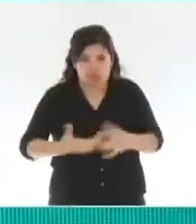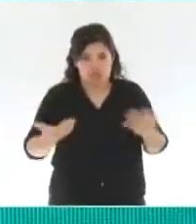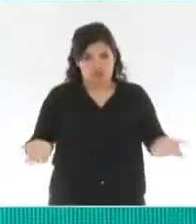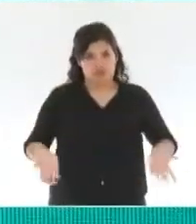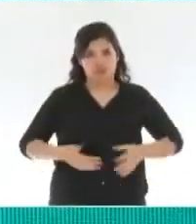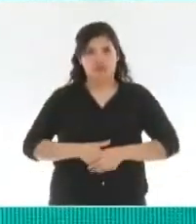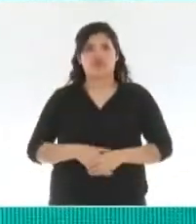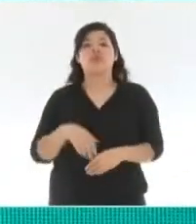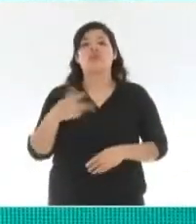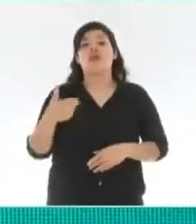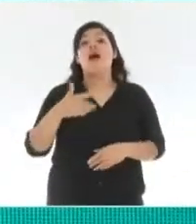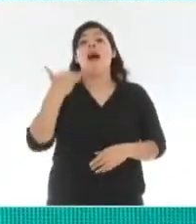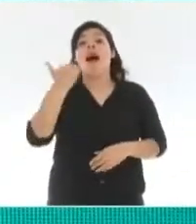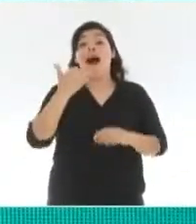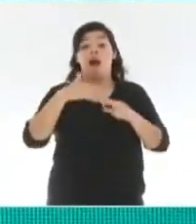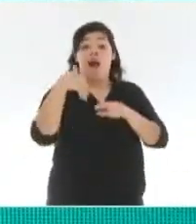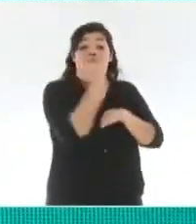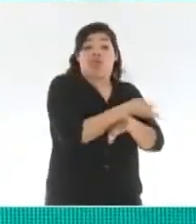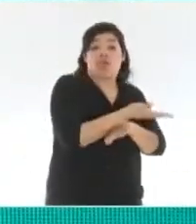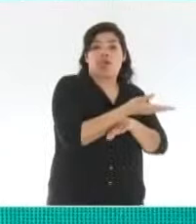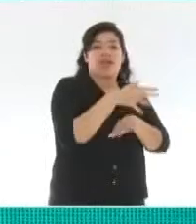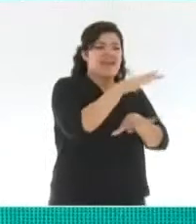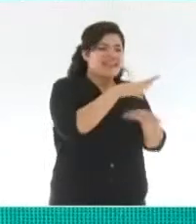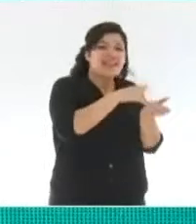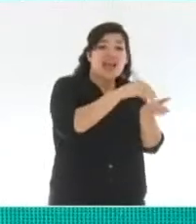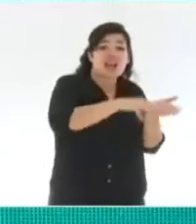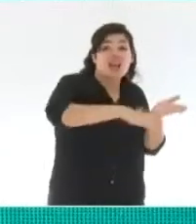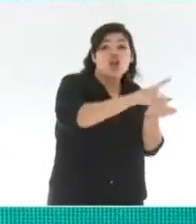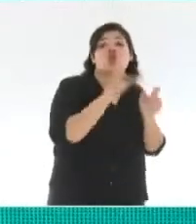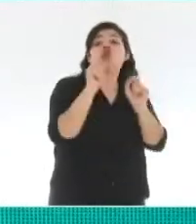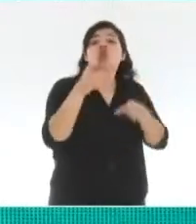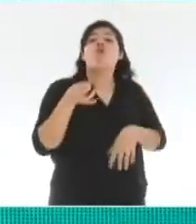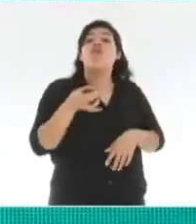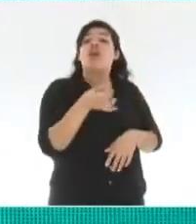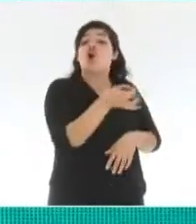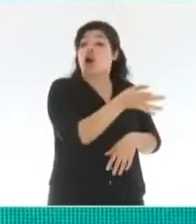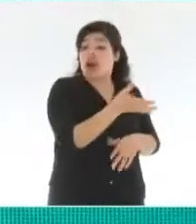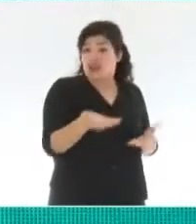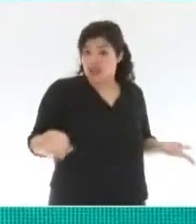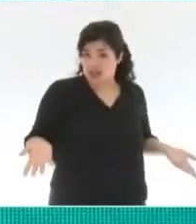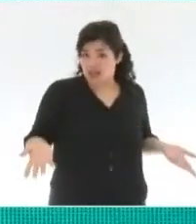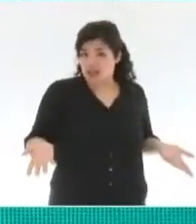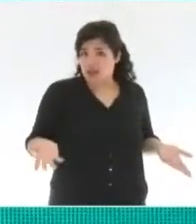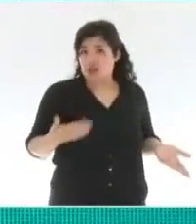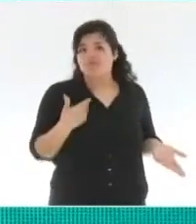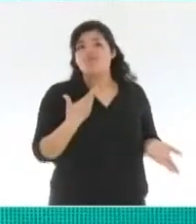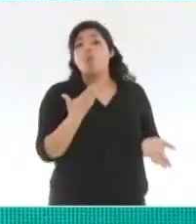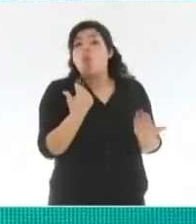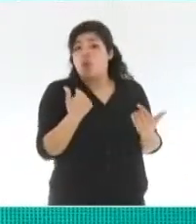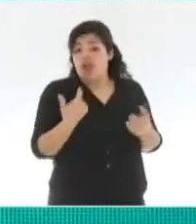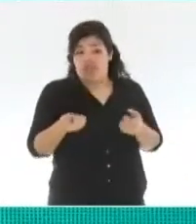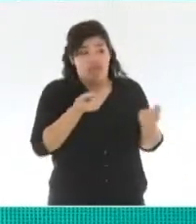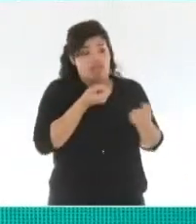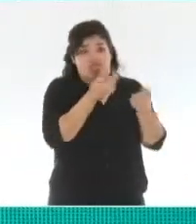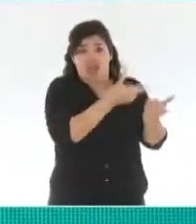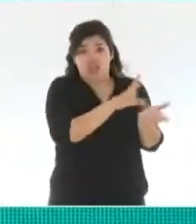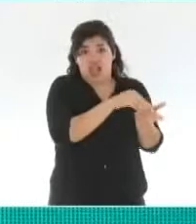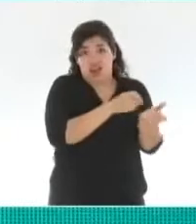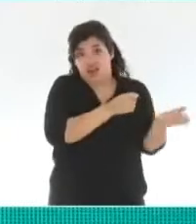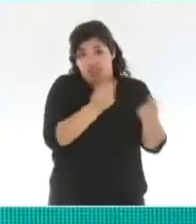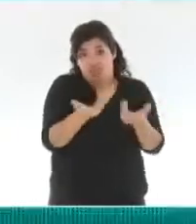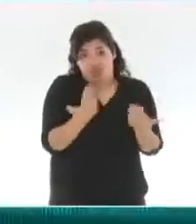tenemos todos los terrenos del ferroc ferrocarril que sería interesante que se puedan disponer justamente para hacer más fácil el acceso a la vivienda